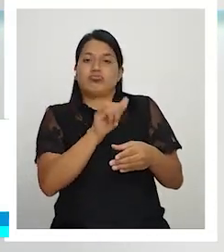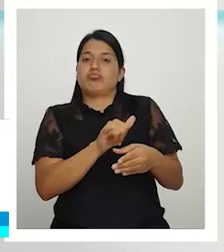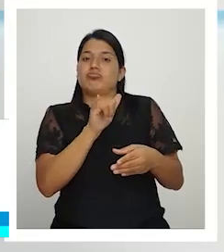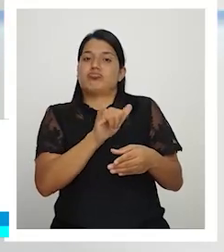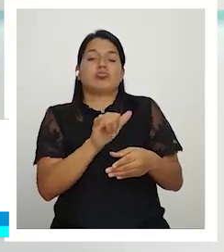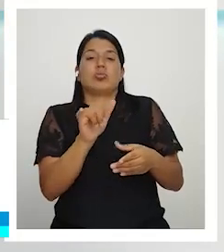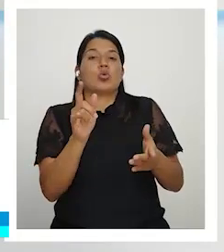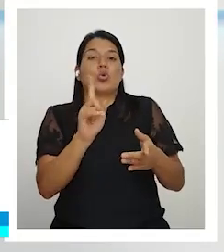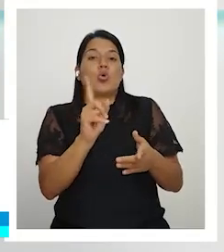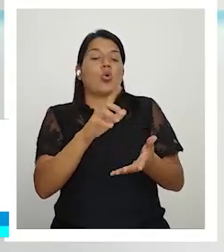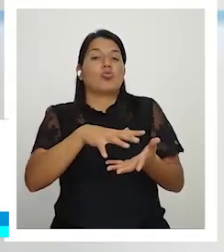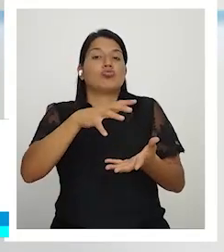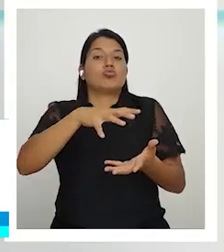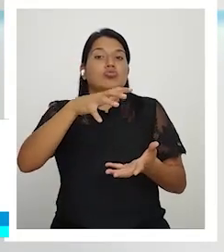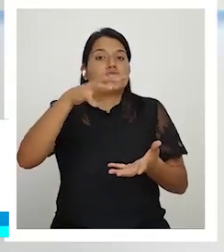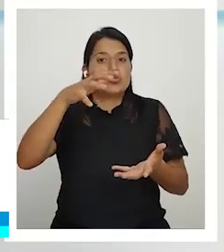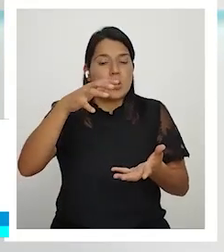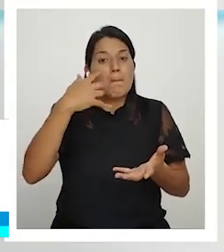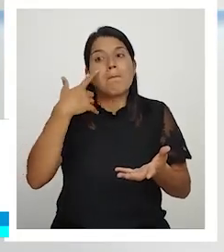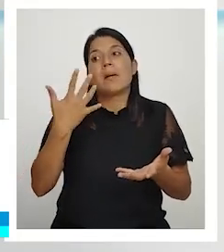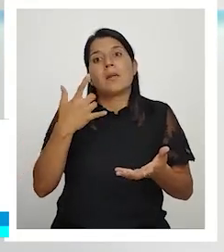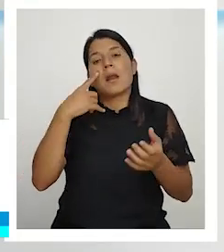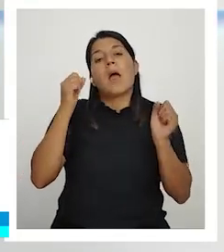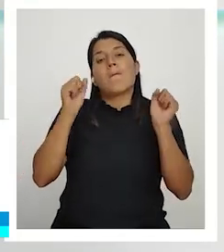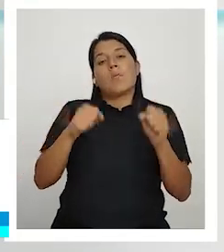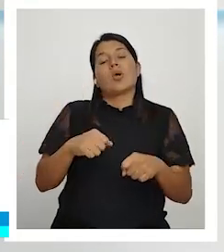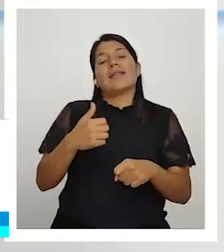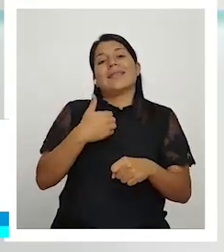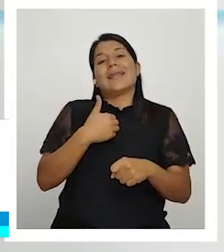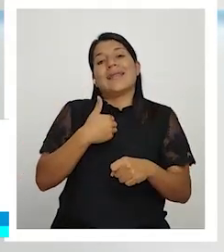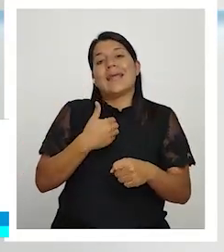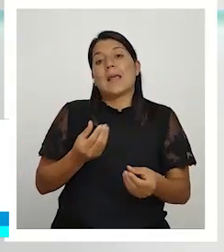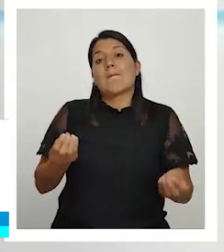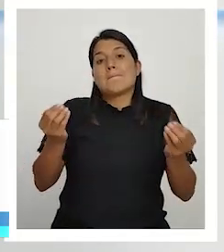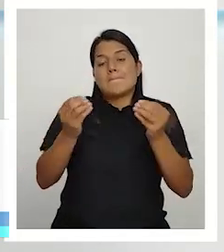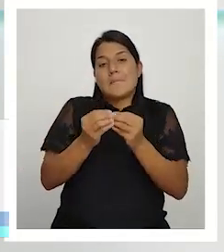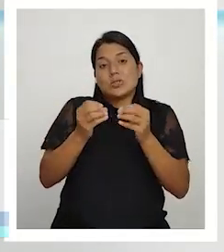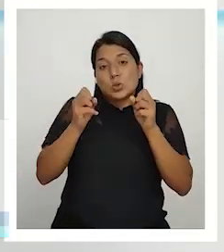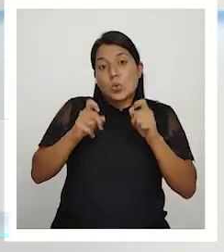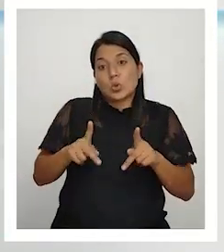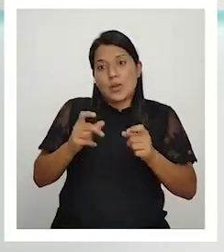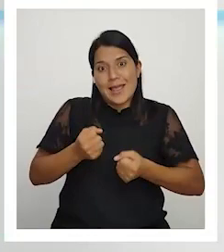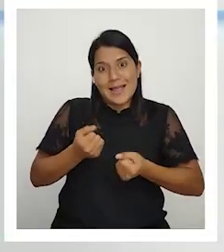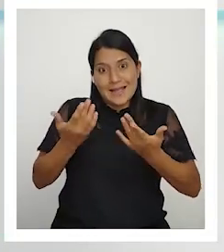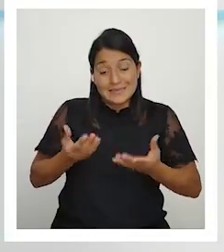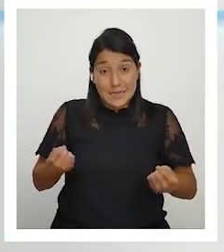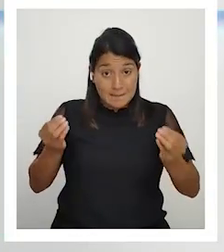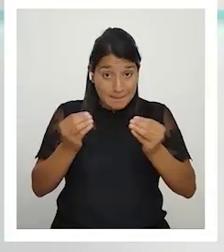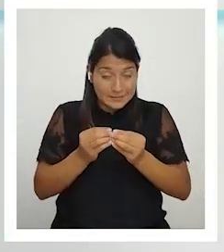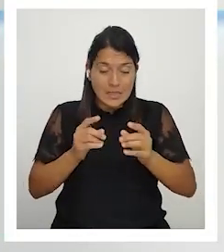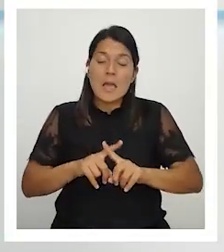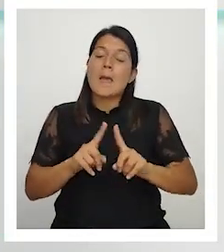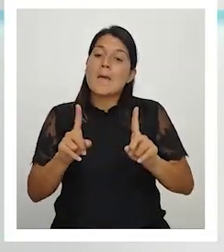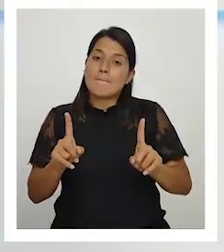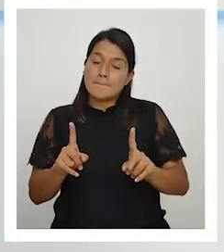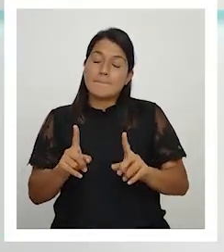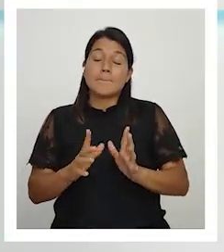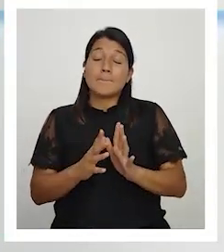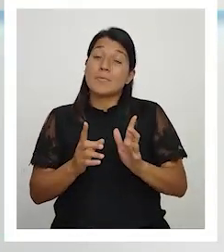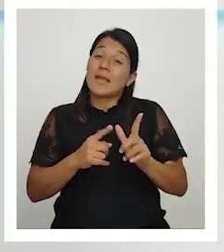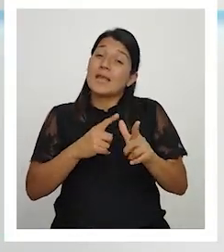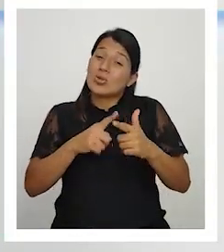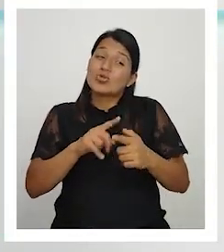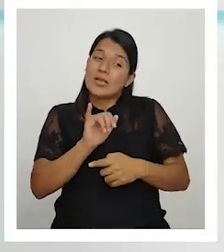que uno quisiera que crezcan, para que haya un mayor, digamos, incremento en la parte de ingresos, ¿verdad? Pero sí en la parte de gasto. Entonces aquí va a